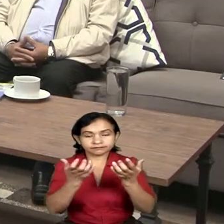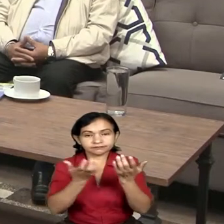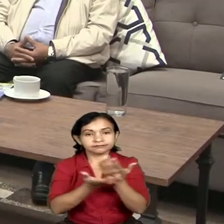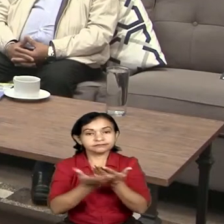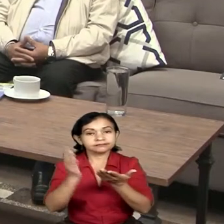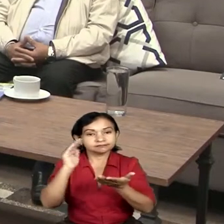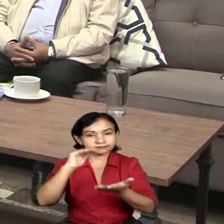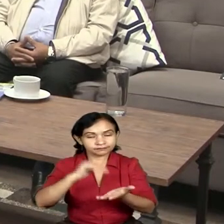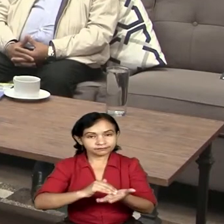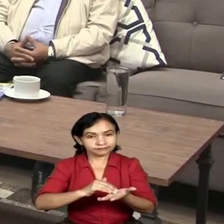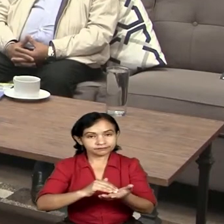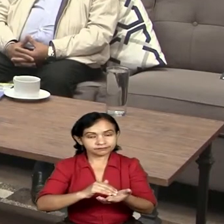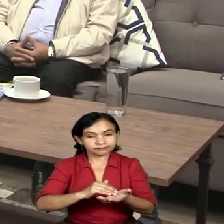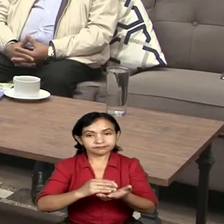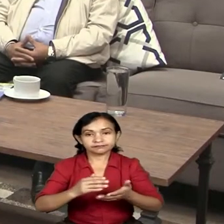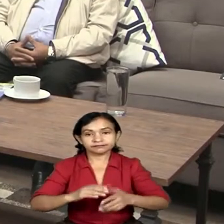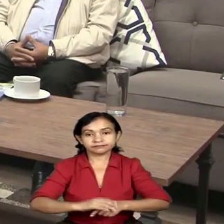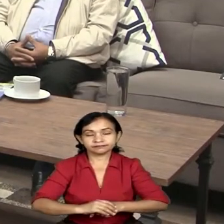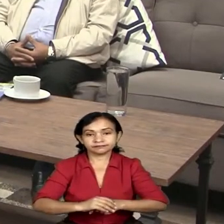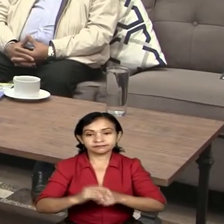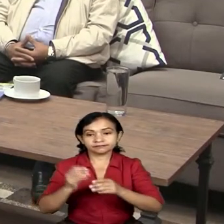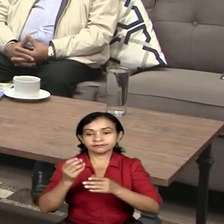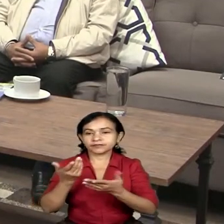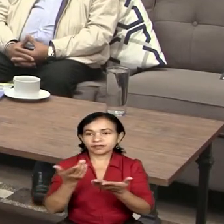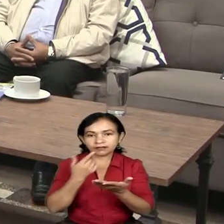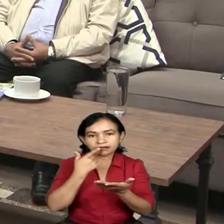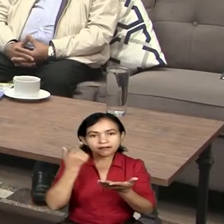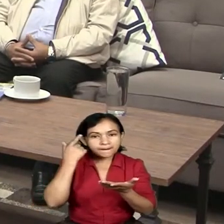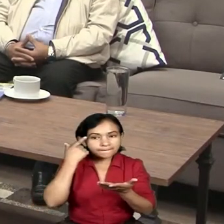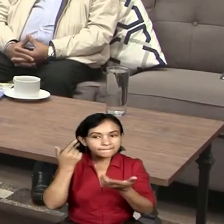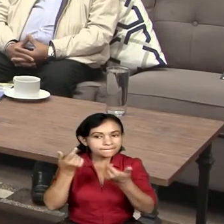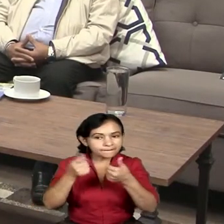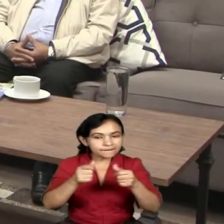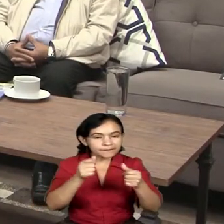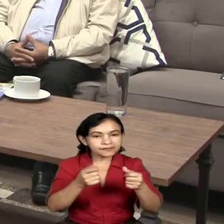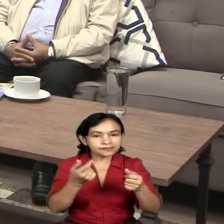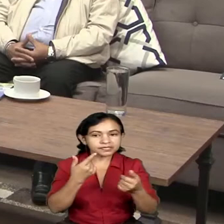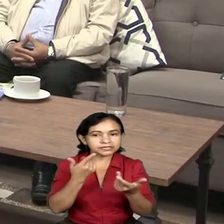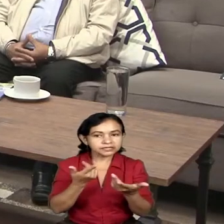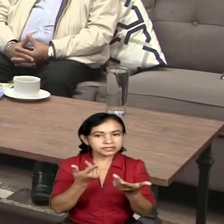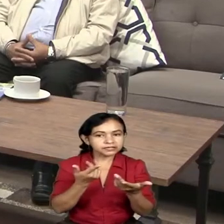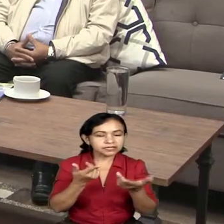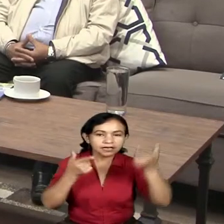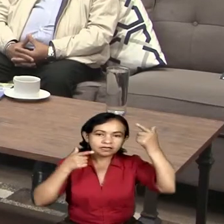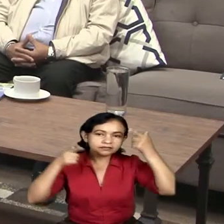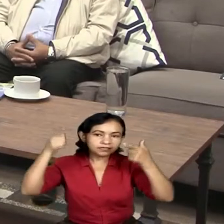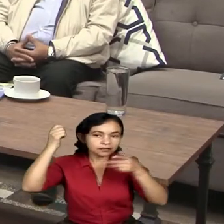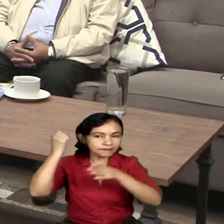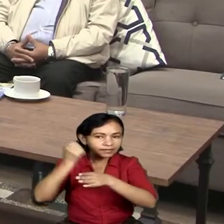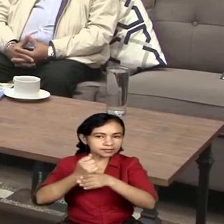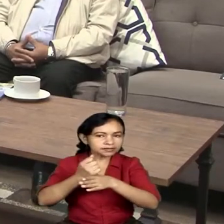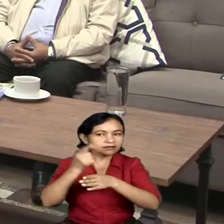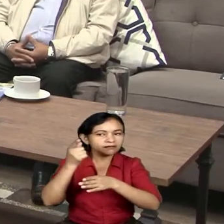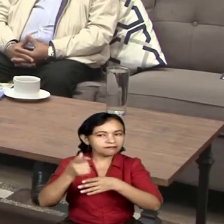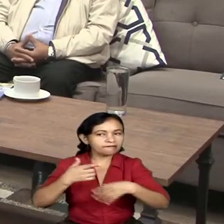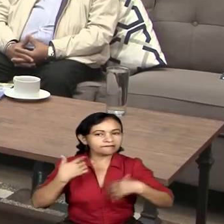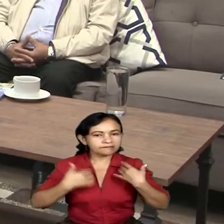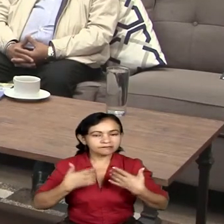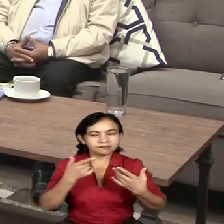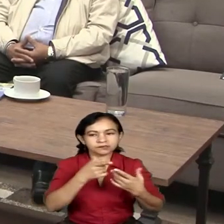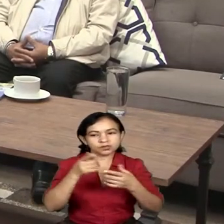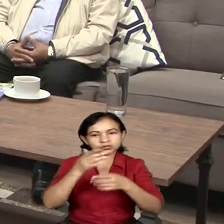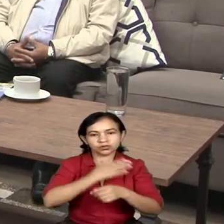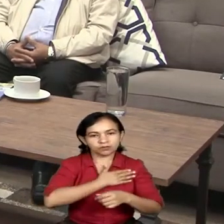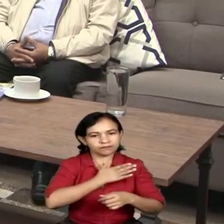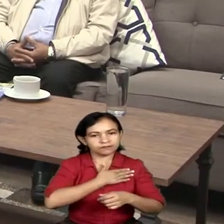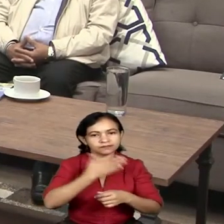precisamente el asesinato y la traición al general Sandino hecho por el general